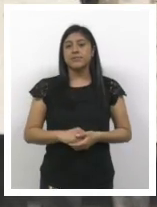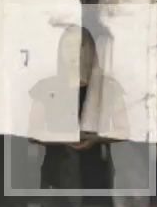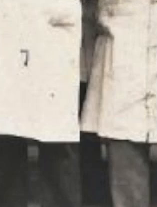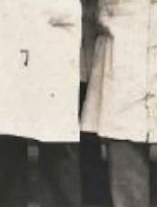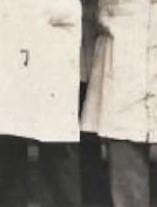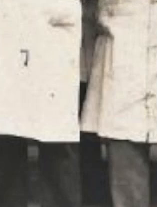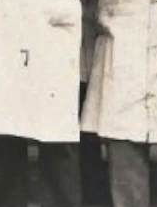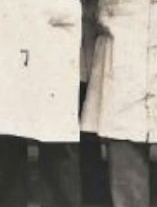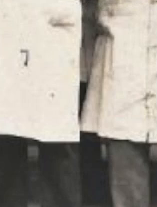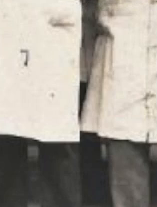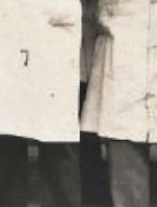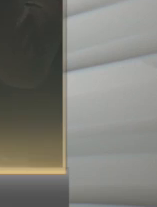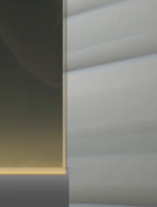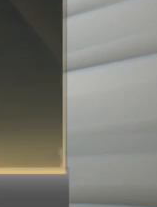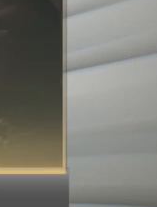sus datos.